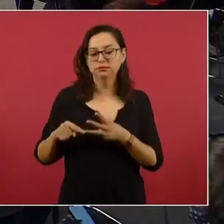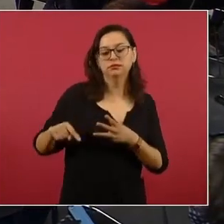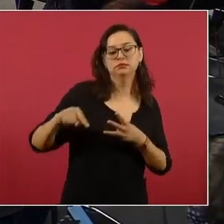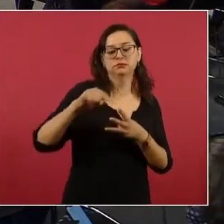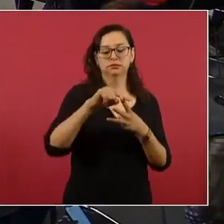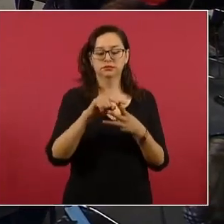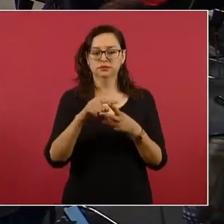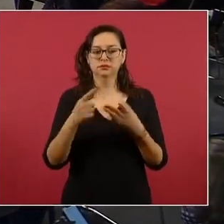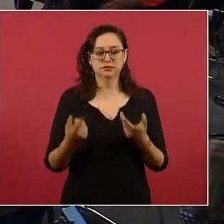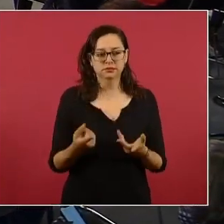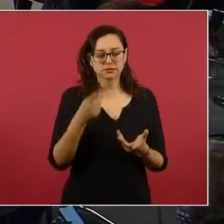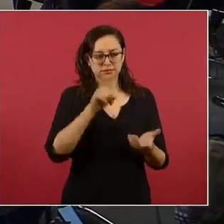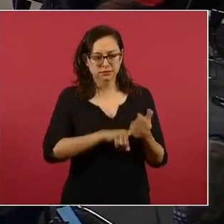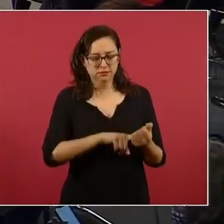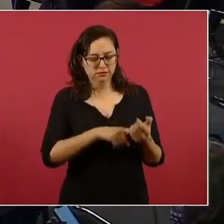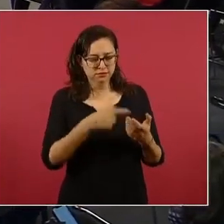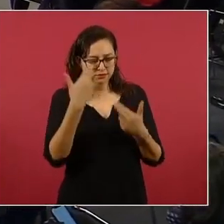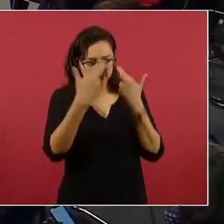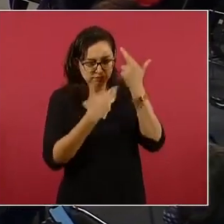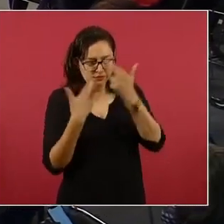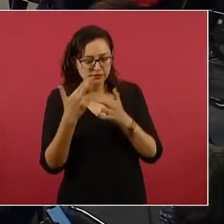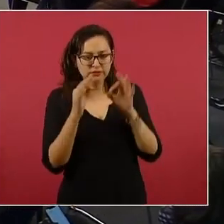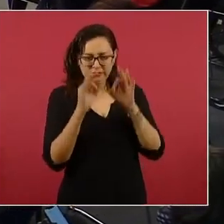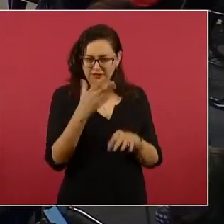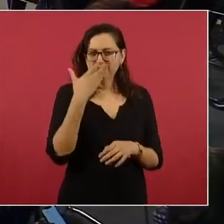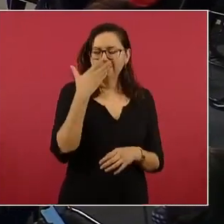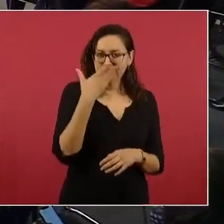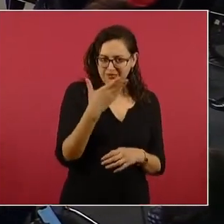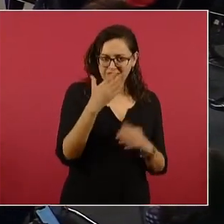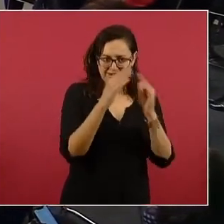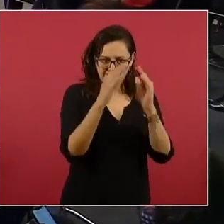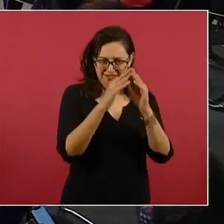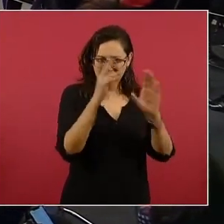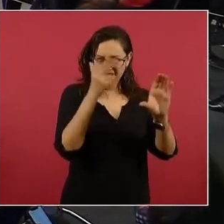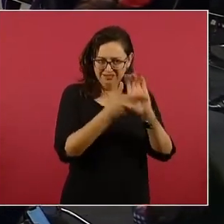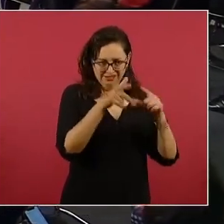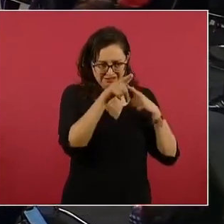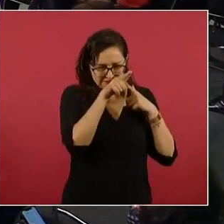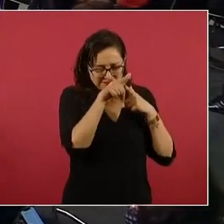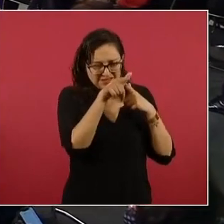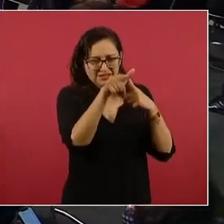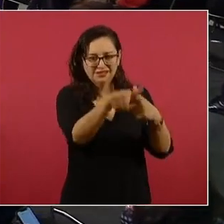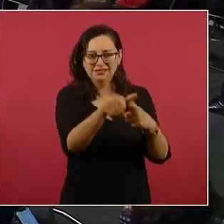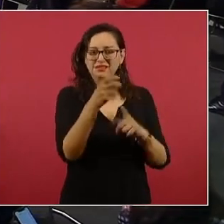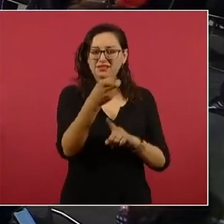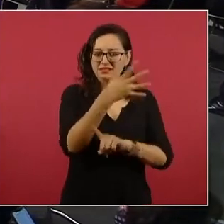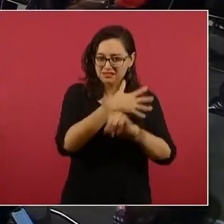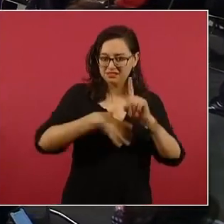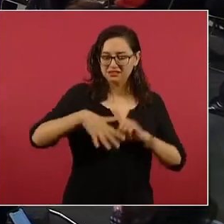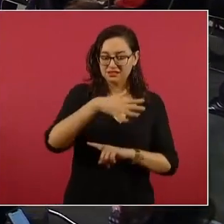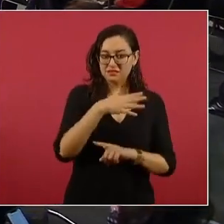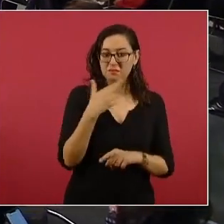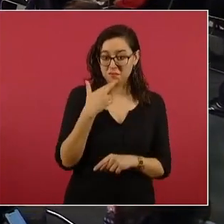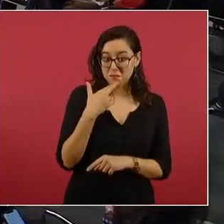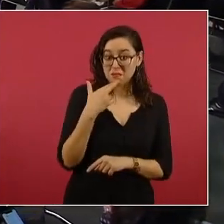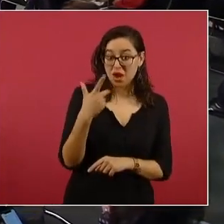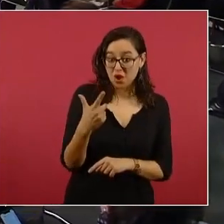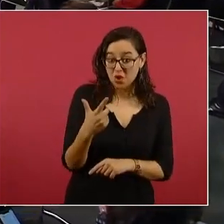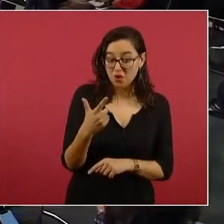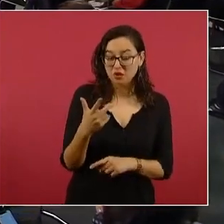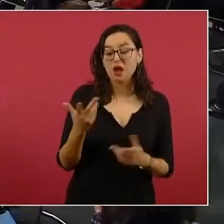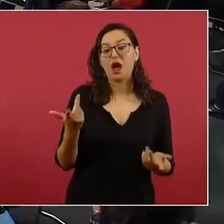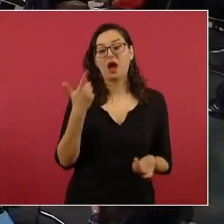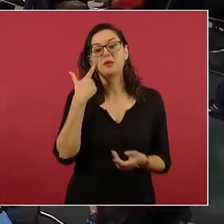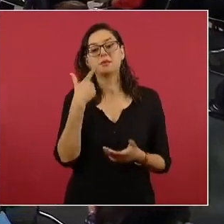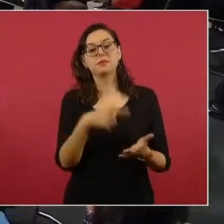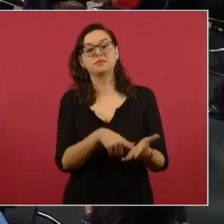de si realmente ese es el camino conducente para ya mejorar la situación. Se revela en este expediente